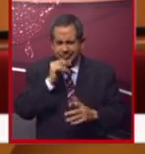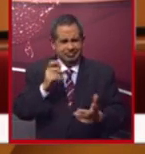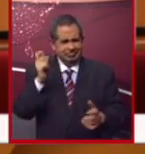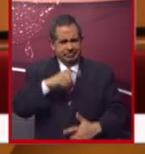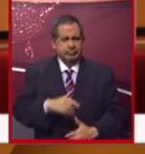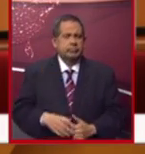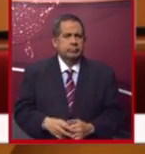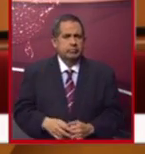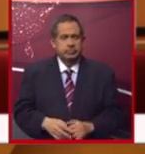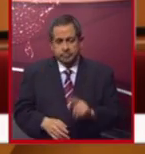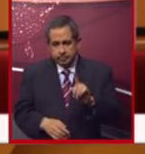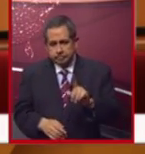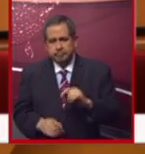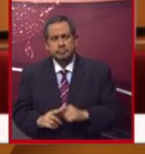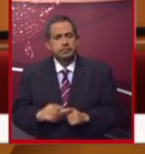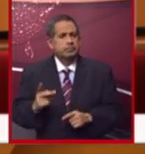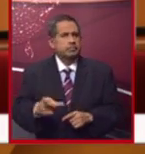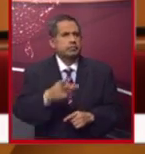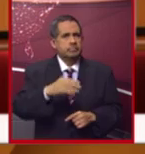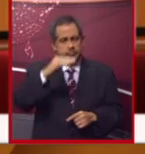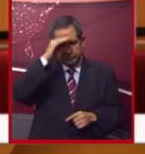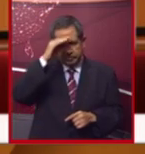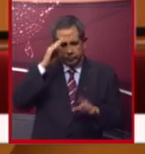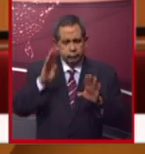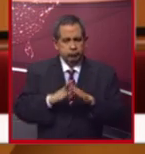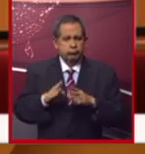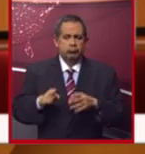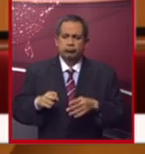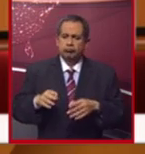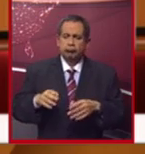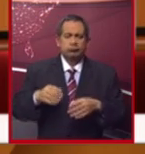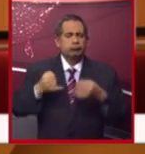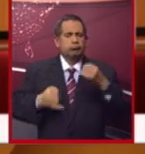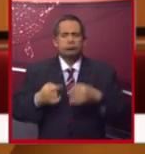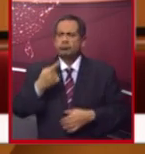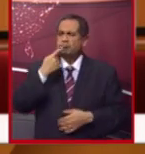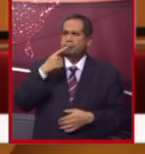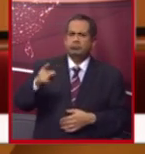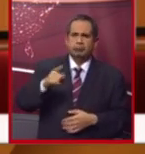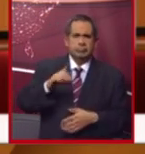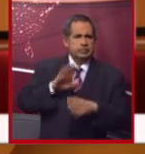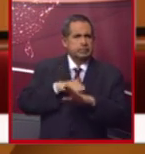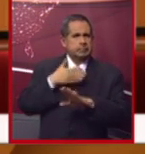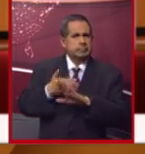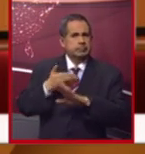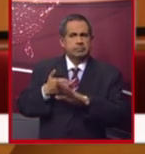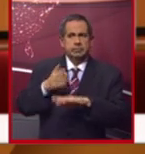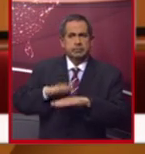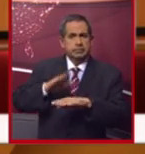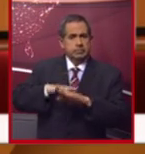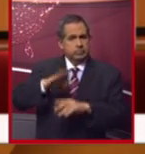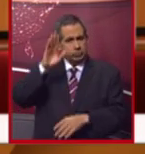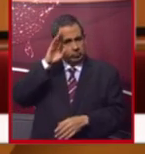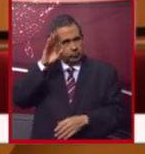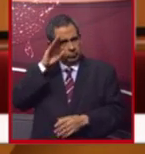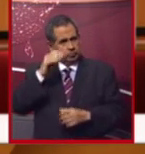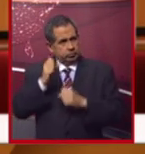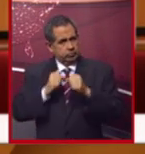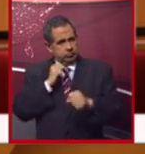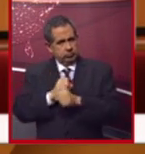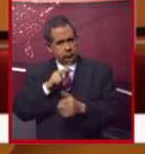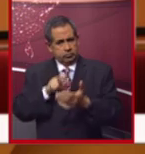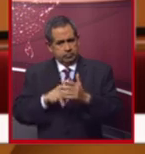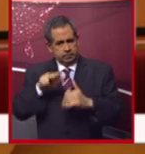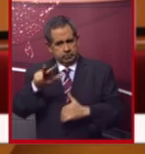son las razones por las cuales considera que el índice de juicios de amparo ha aumentado considerablemente en el año